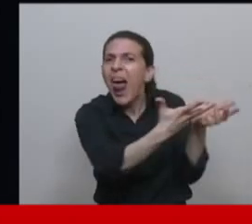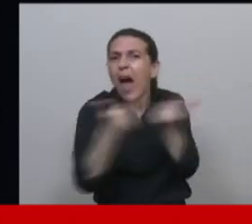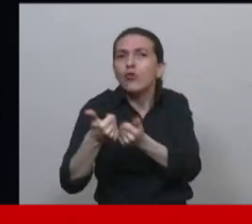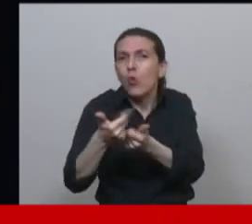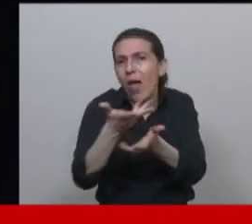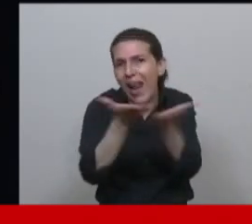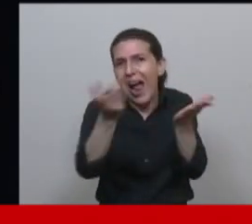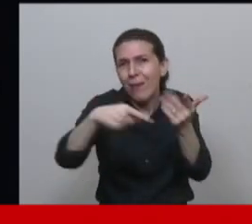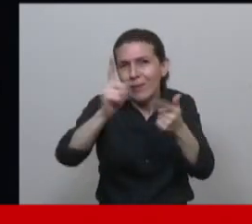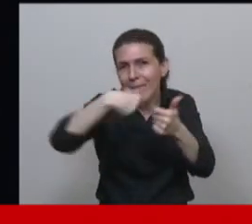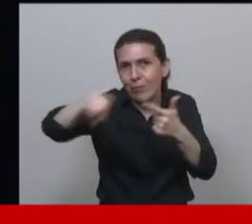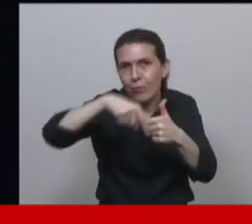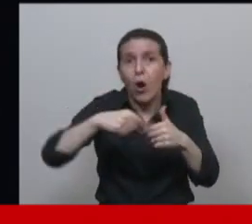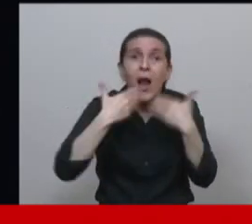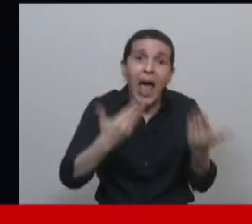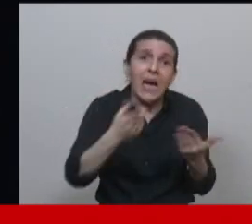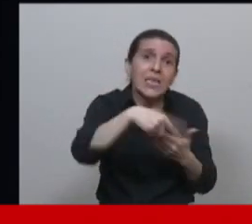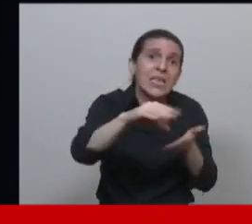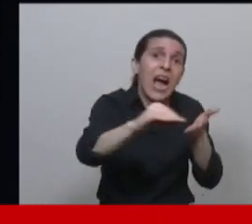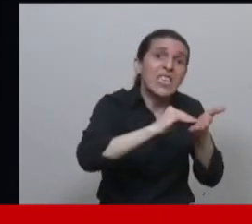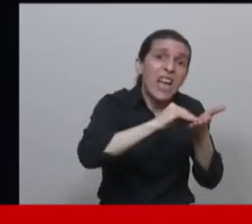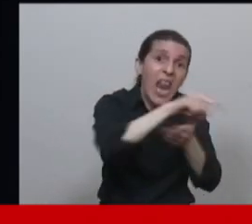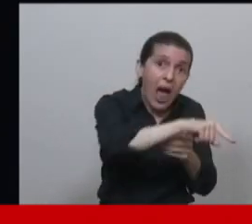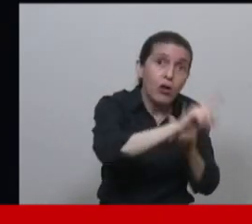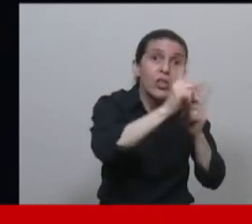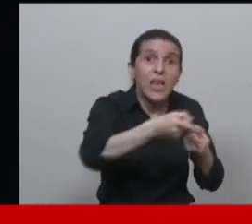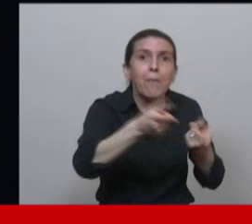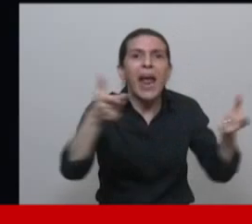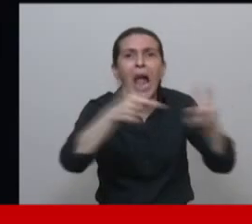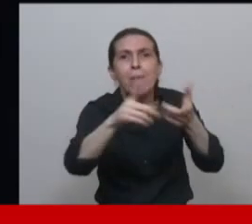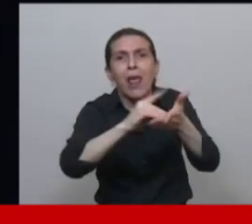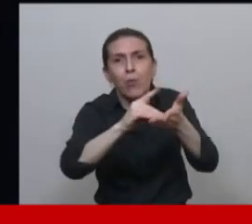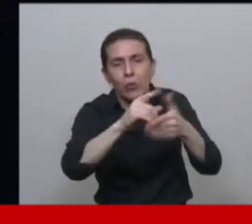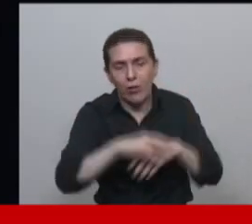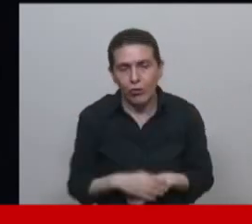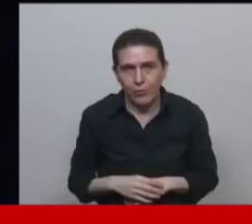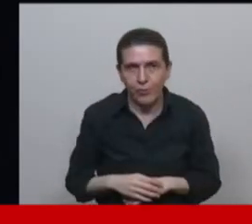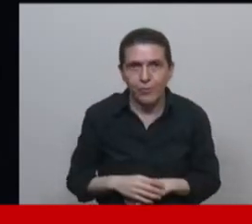y eso se lo agradecemos mucho tanto al Senado como a la Cámara de Diputados.